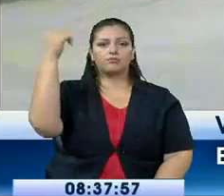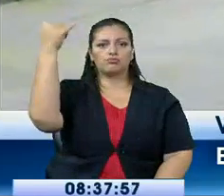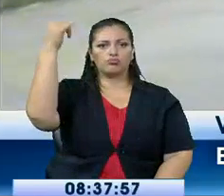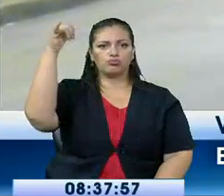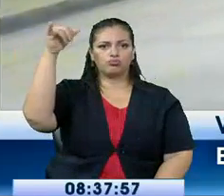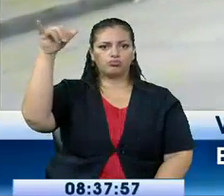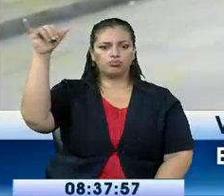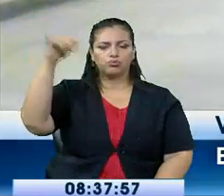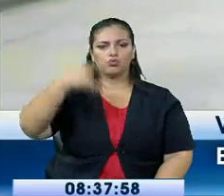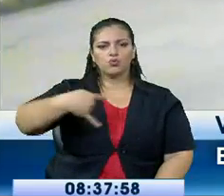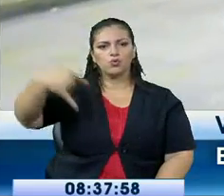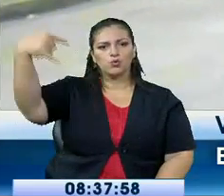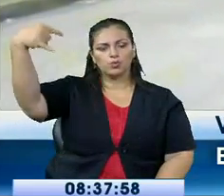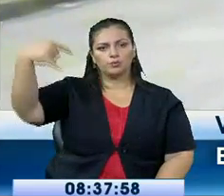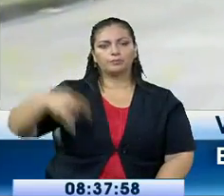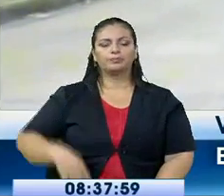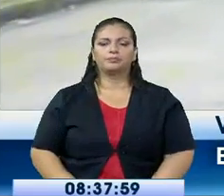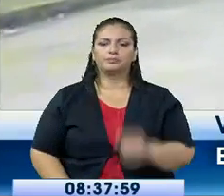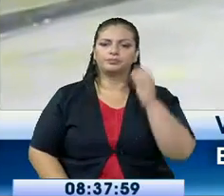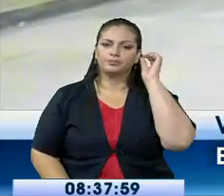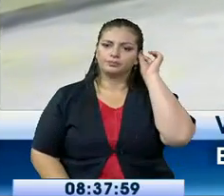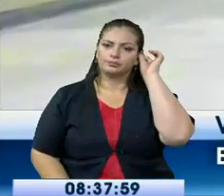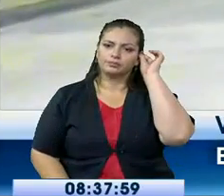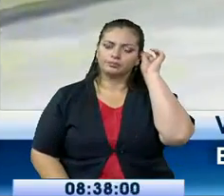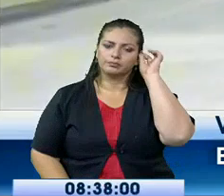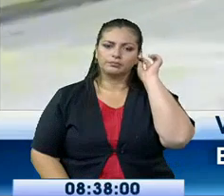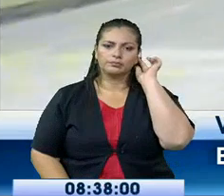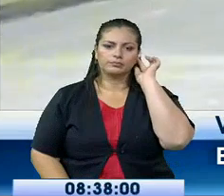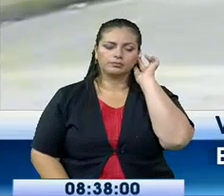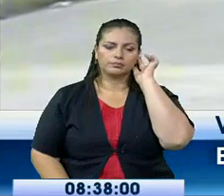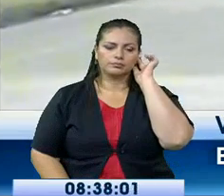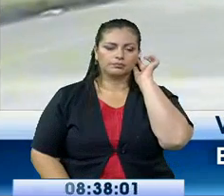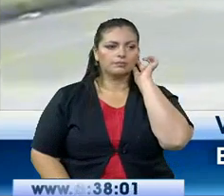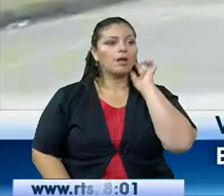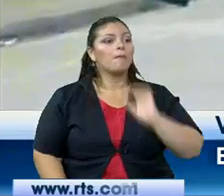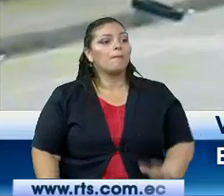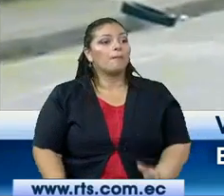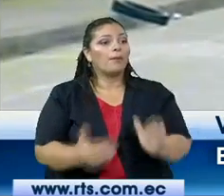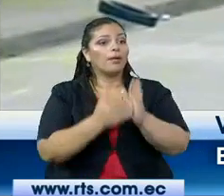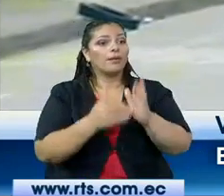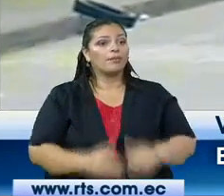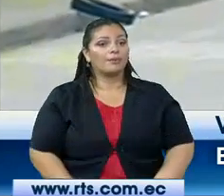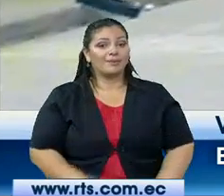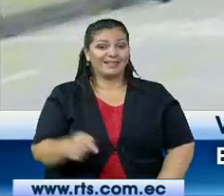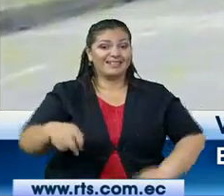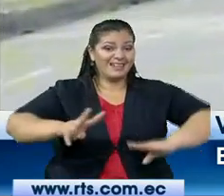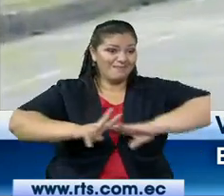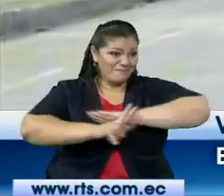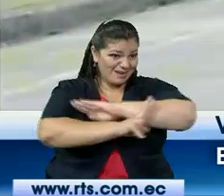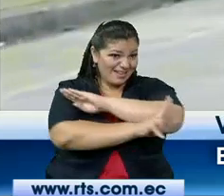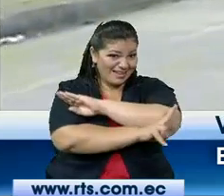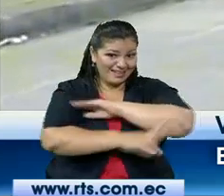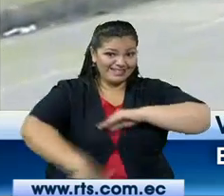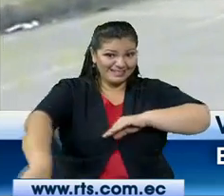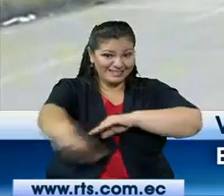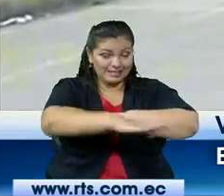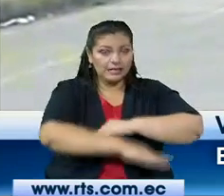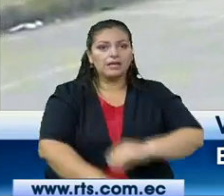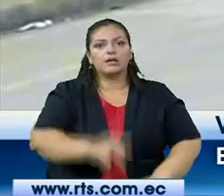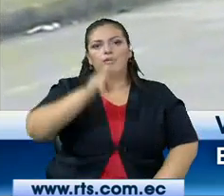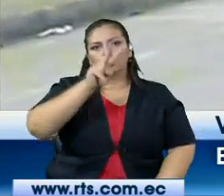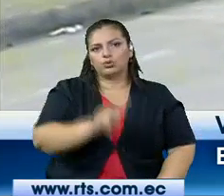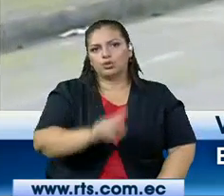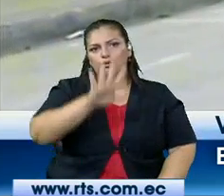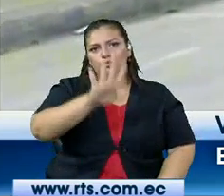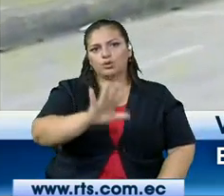sector al que no fueron asignados. Efectivamente. Por ejemplo, en esta zona de Vergeles están asignados alrededor de